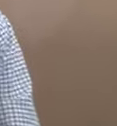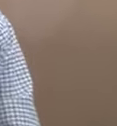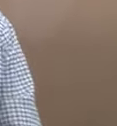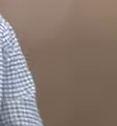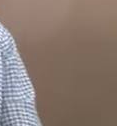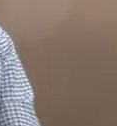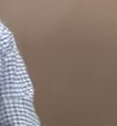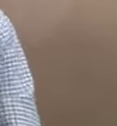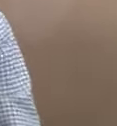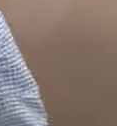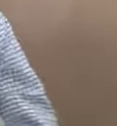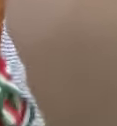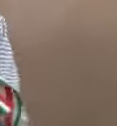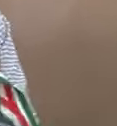Pardo.